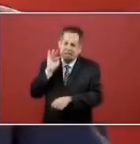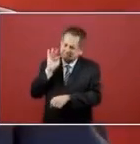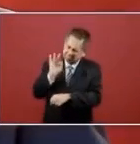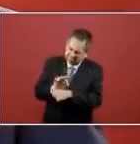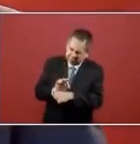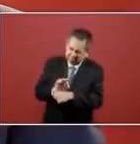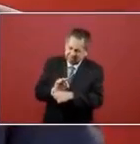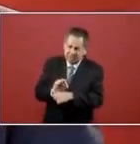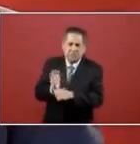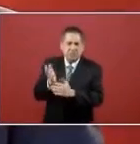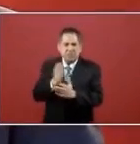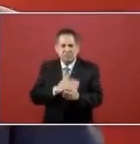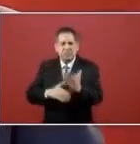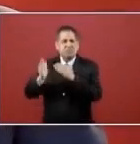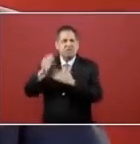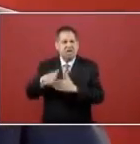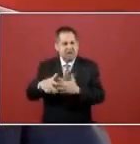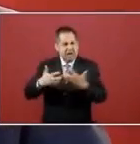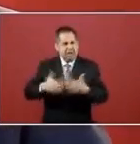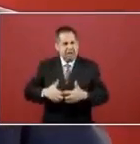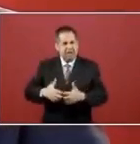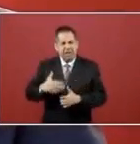y va a ser una empresa